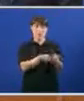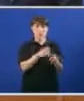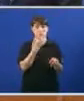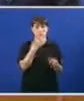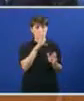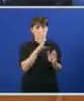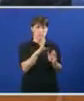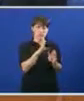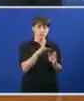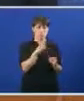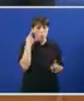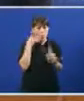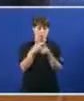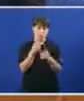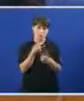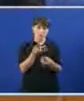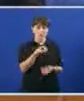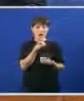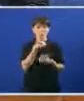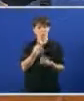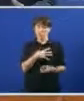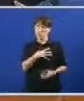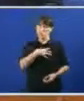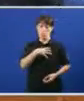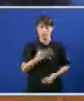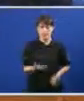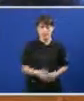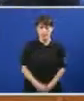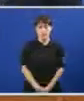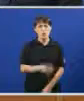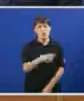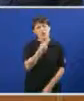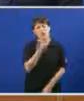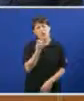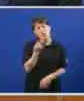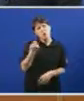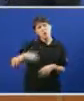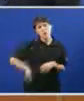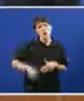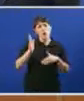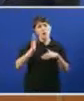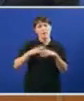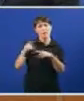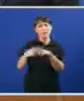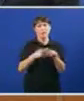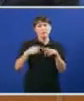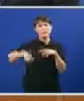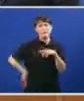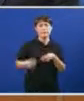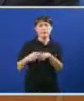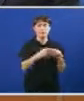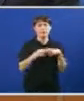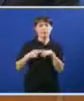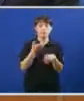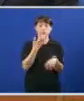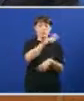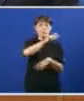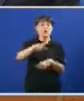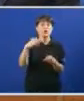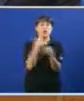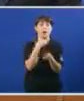este tipo de cuestións. Mire, señoría, cando fala vostede do salario mínimo interprofesional, asalariados galegos que